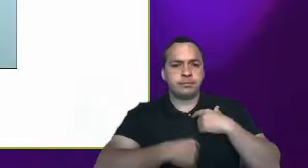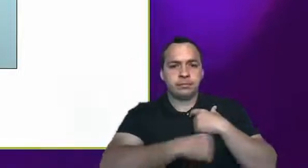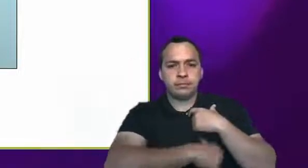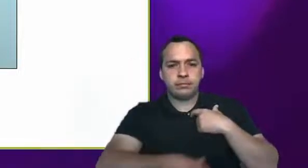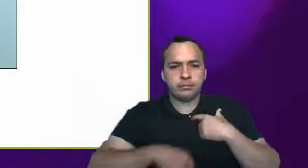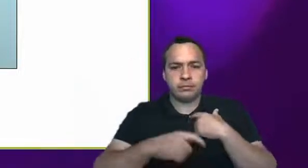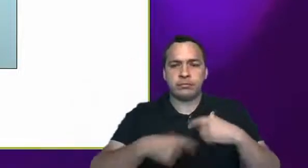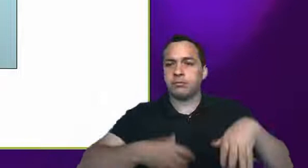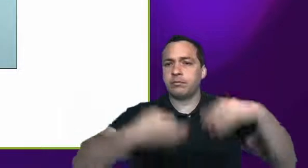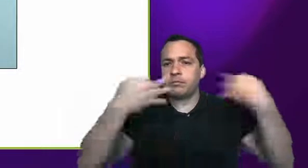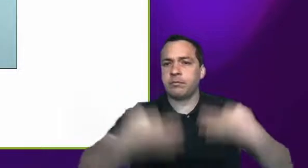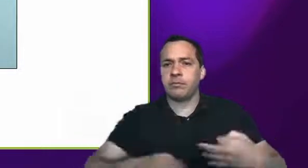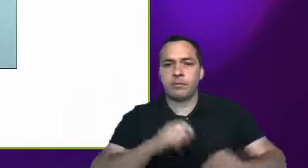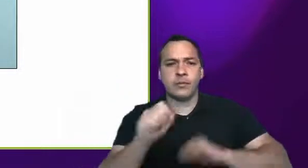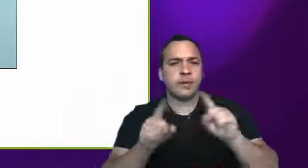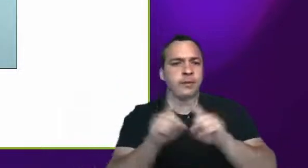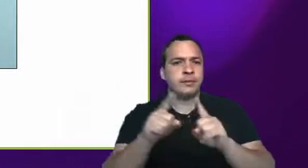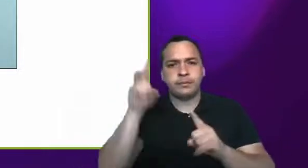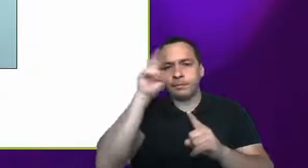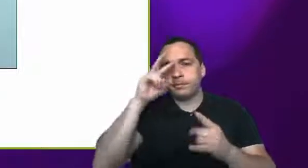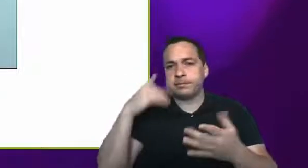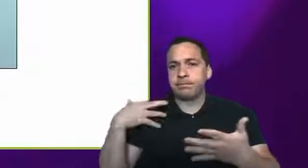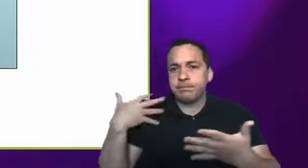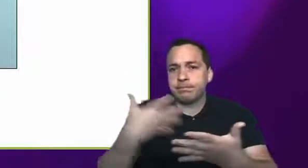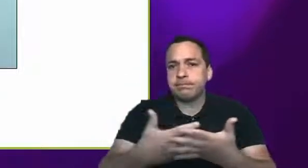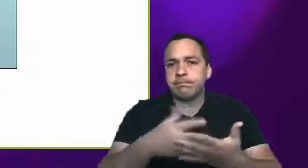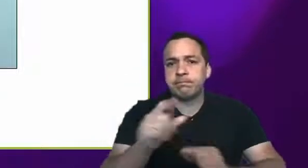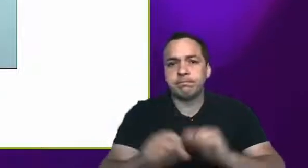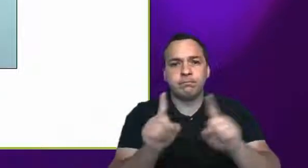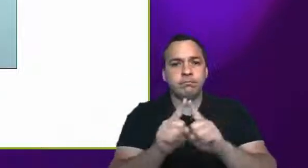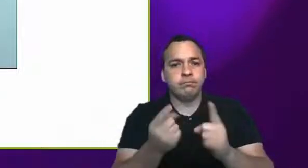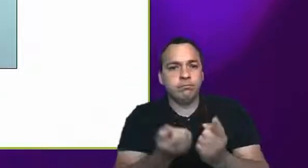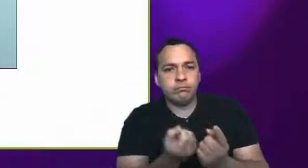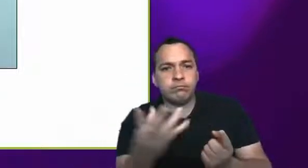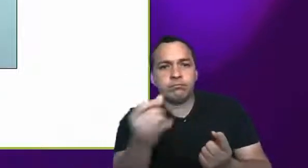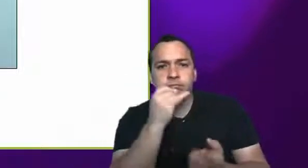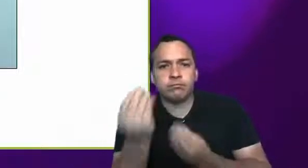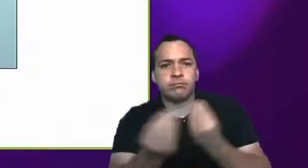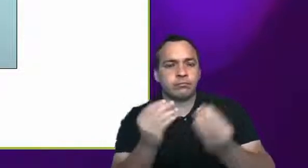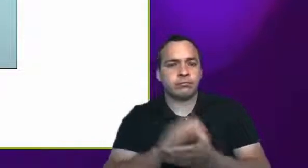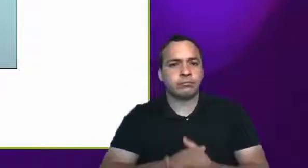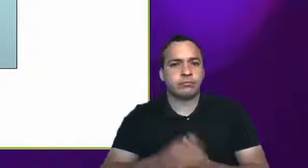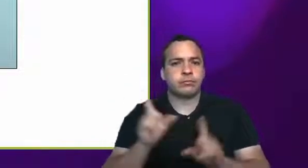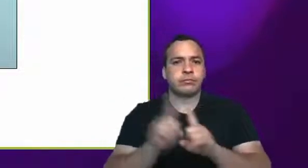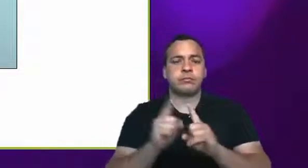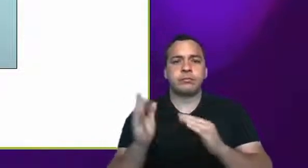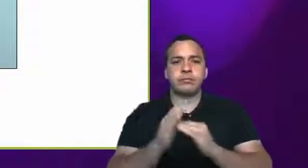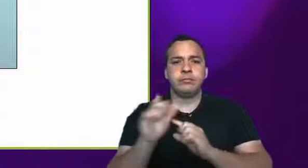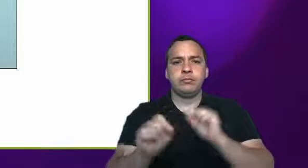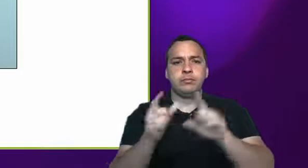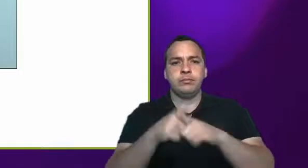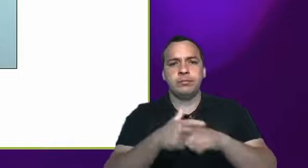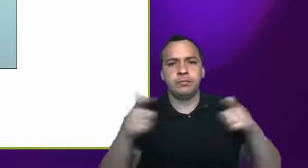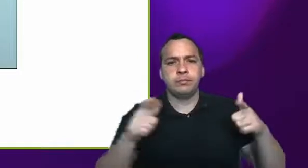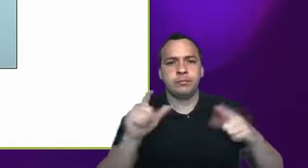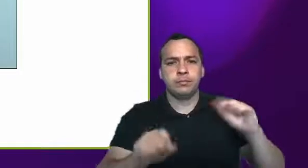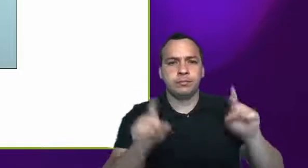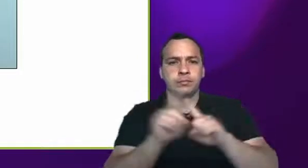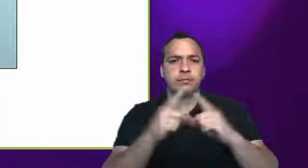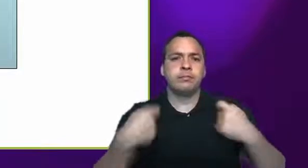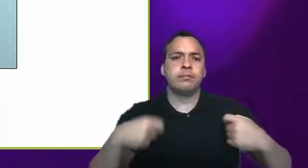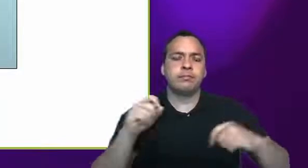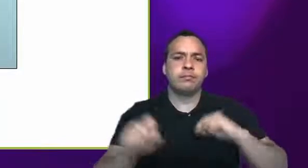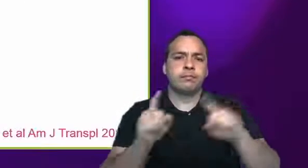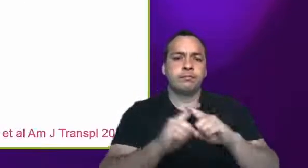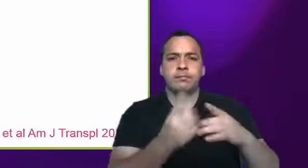una histología de bajo grado, G1, G2. El tumor primitivo generalmente tiene que ser, obviamente,